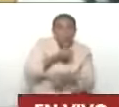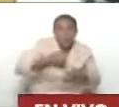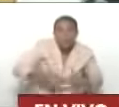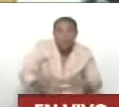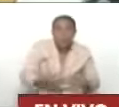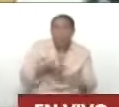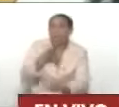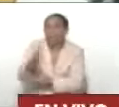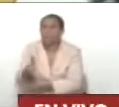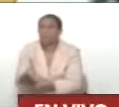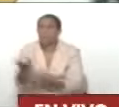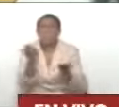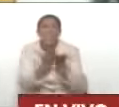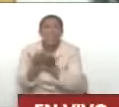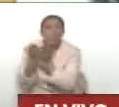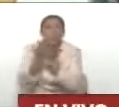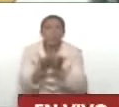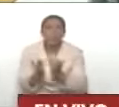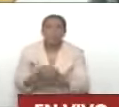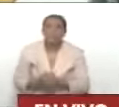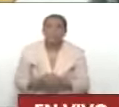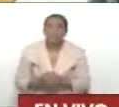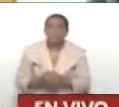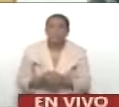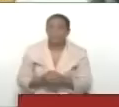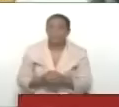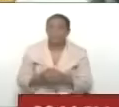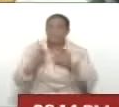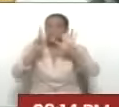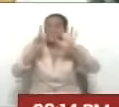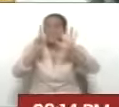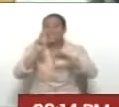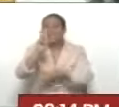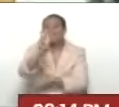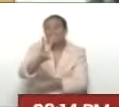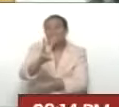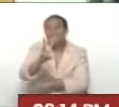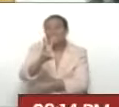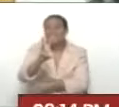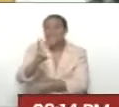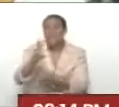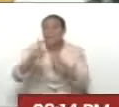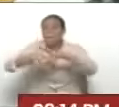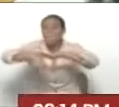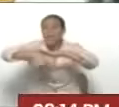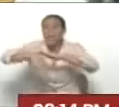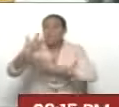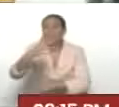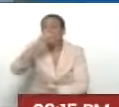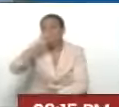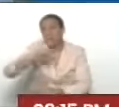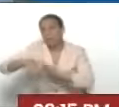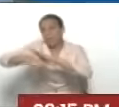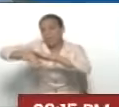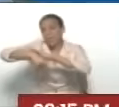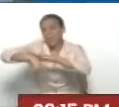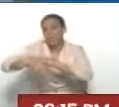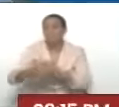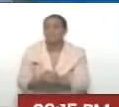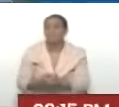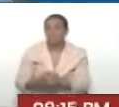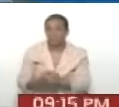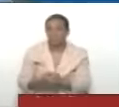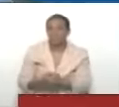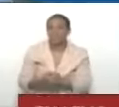¿Qué grado que estudia él? Tercer nivel, tiene 5 años. Qué bueno. Se está graduando de tercer nivel.